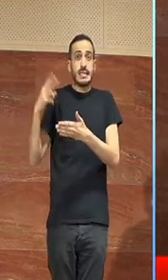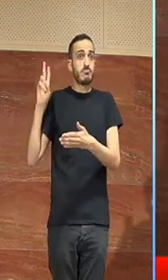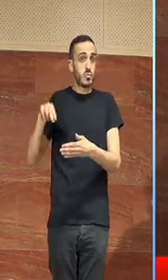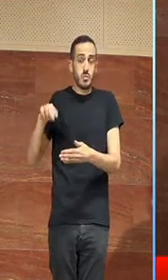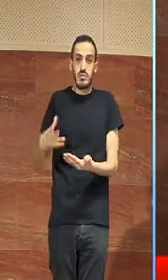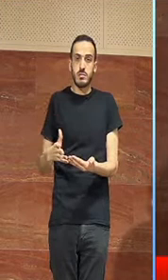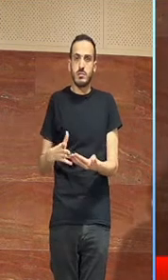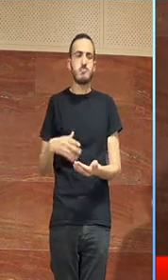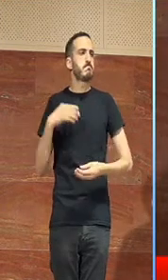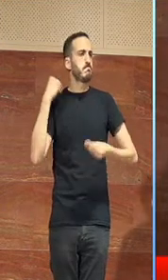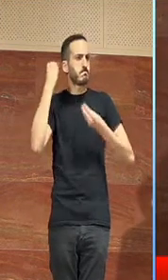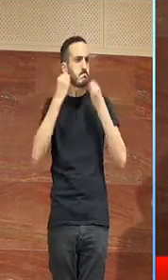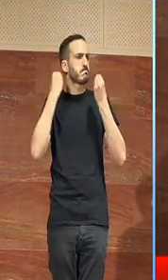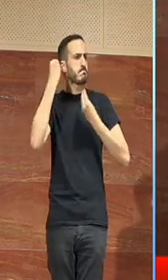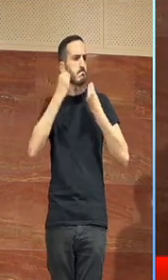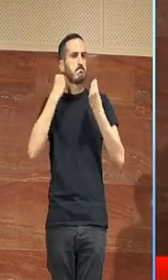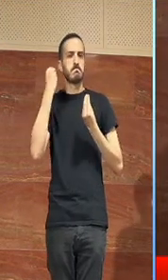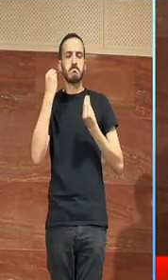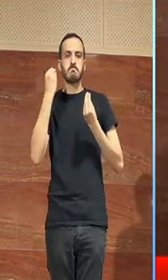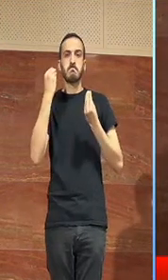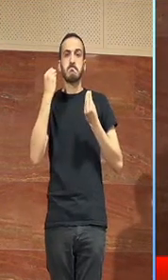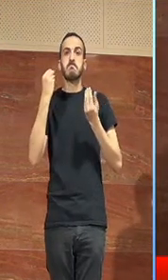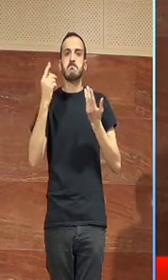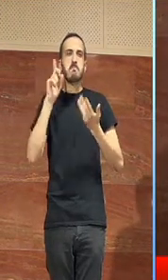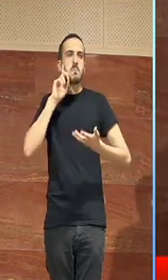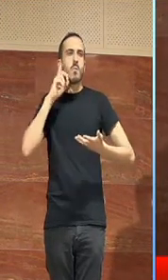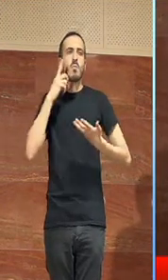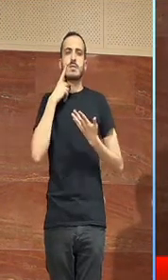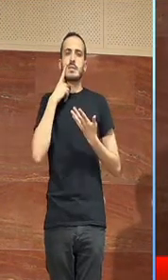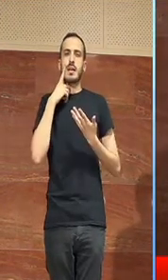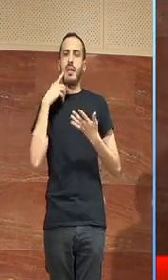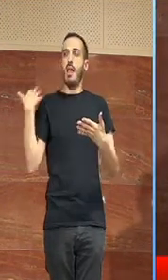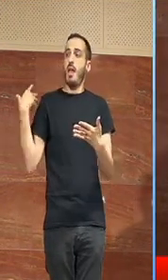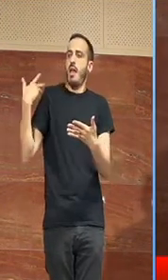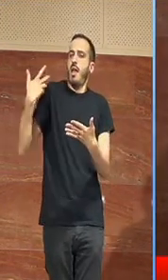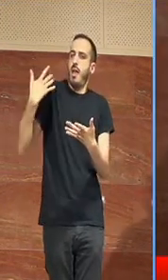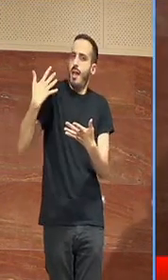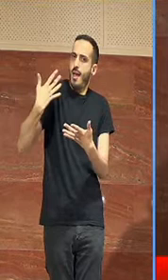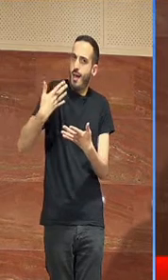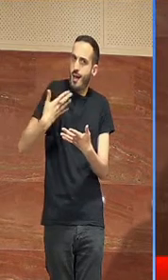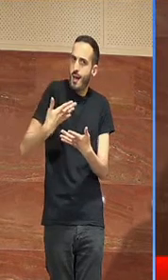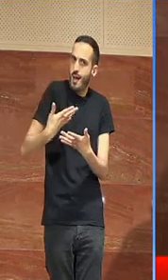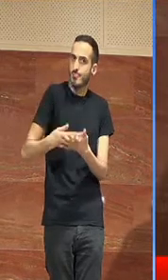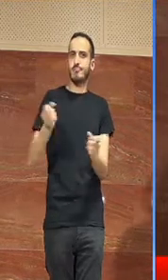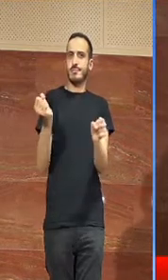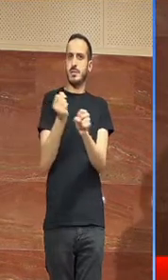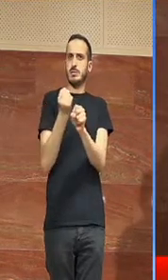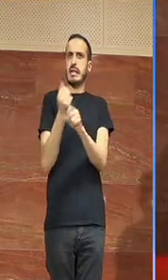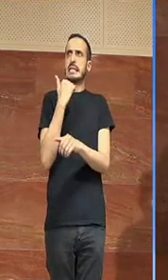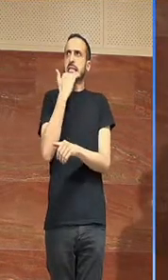Y pensando, yo me he dado cuenta que en todos estos años, que son ya bastantes de profesión, pues casi